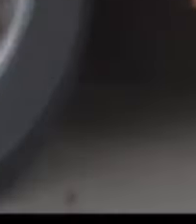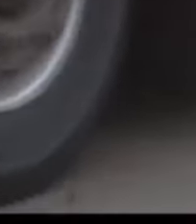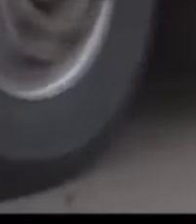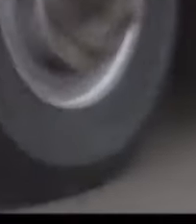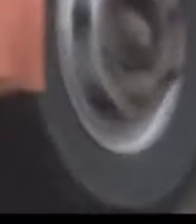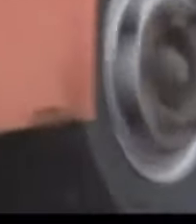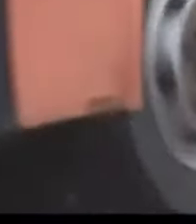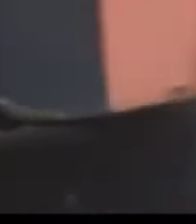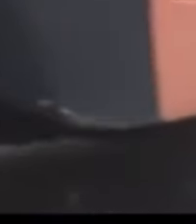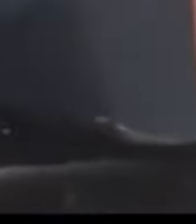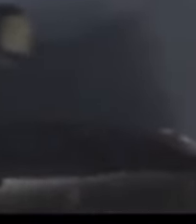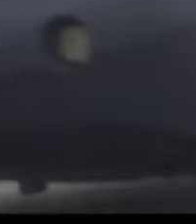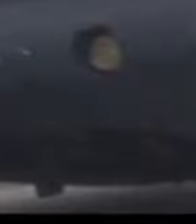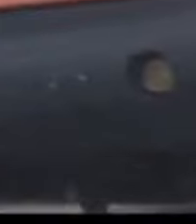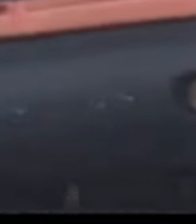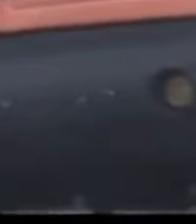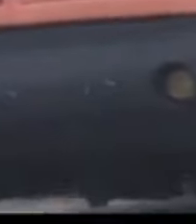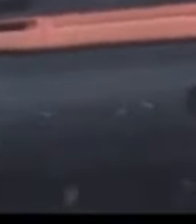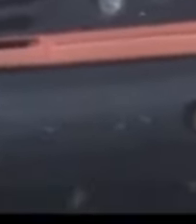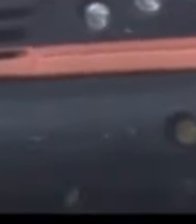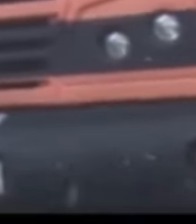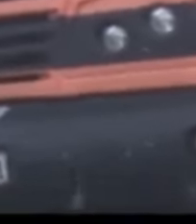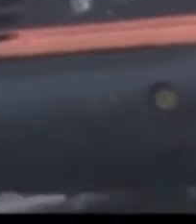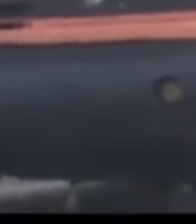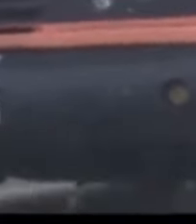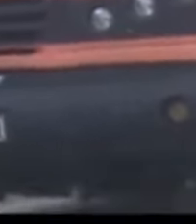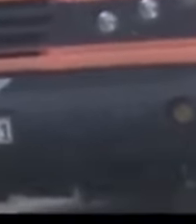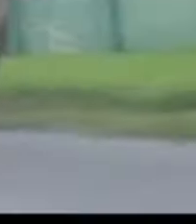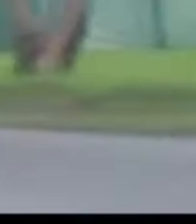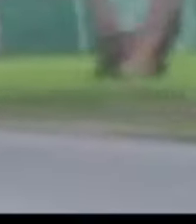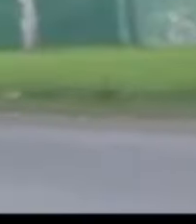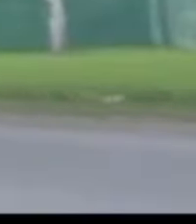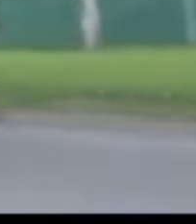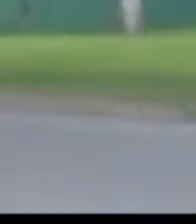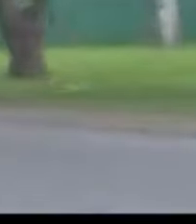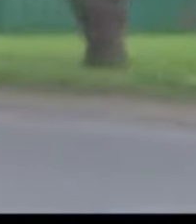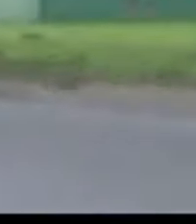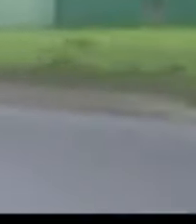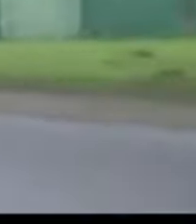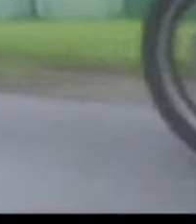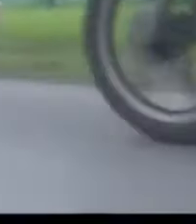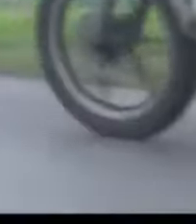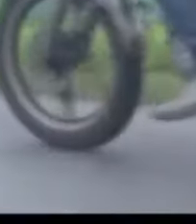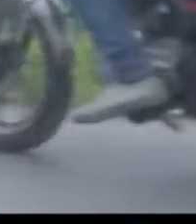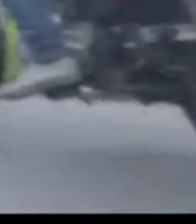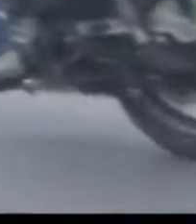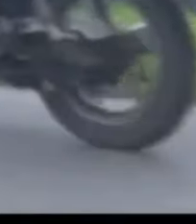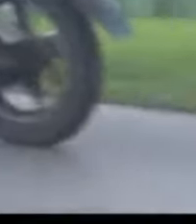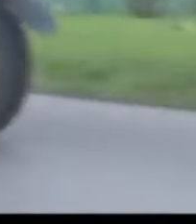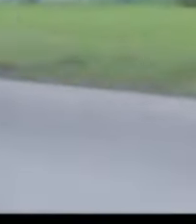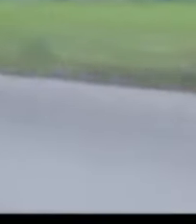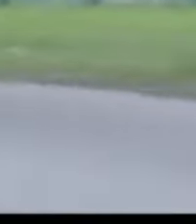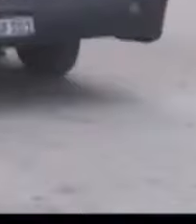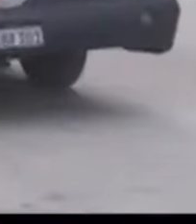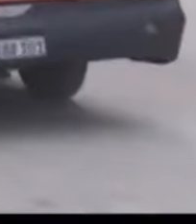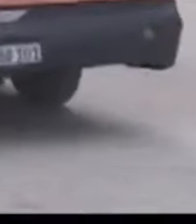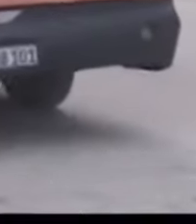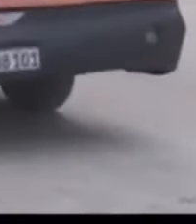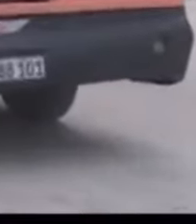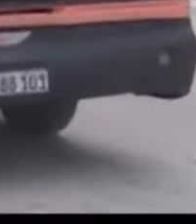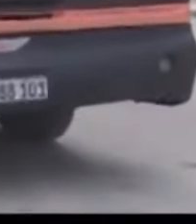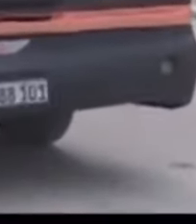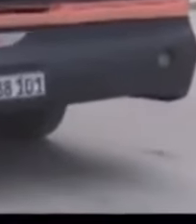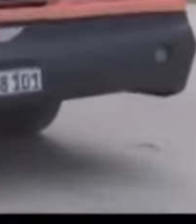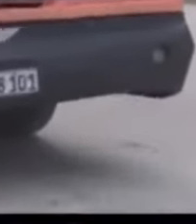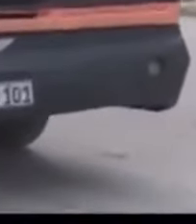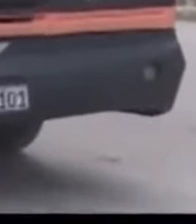Son las 6 en punto de la mañana. El ómnibus 23443 comienza su largo recorrido en Berroa, Habana del